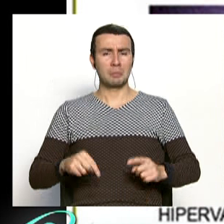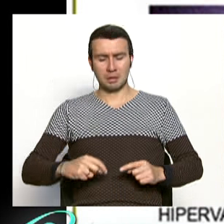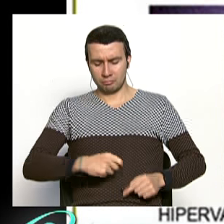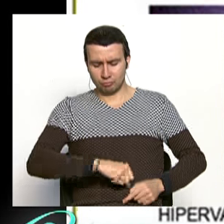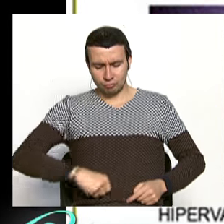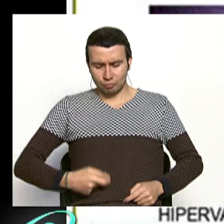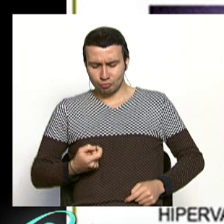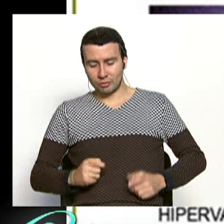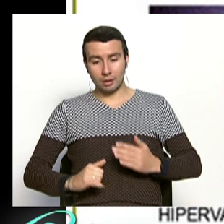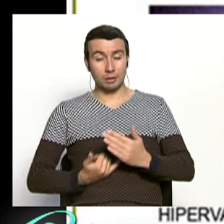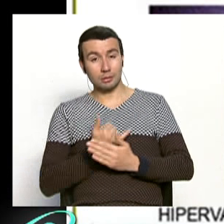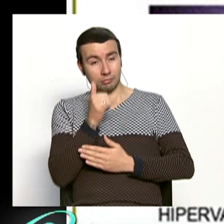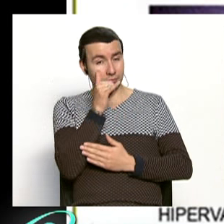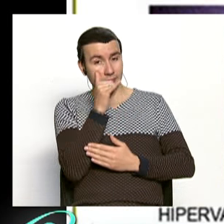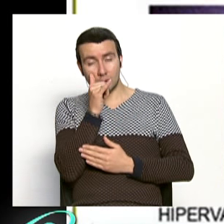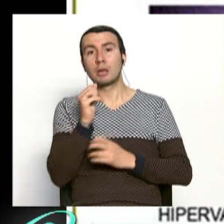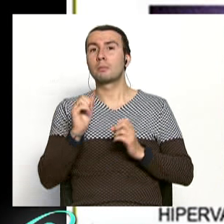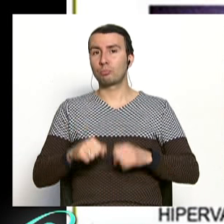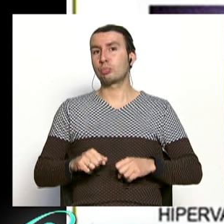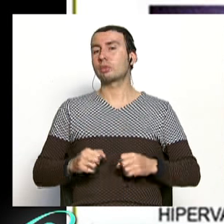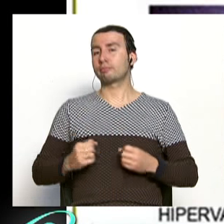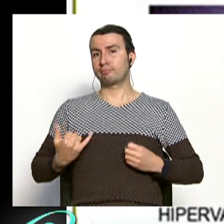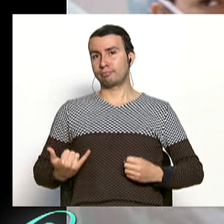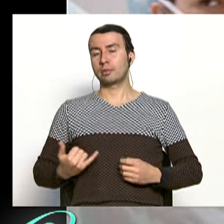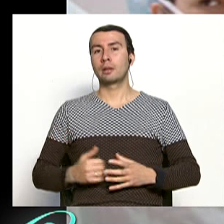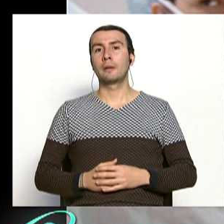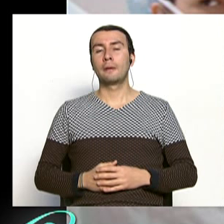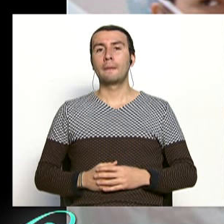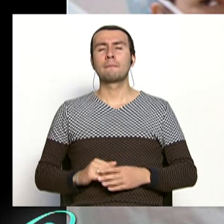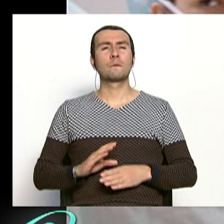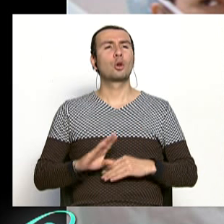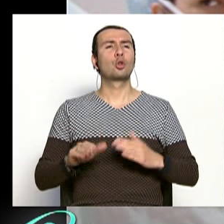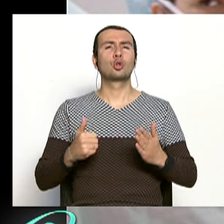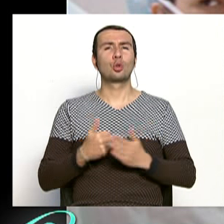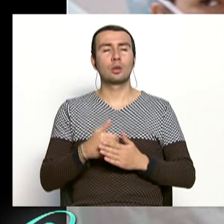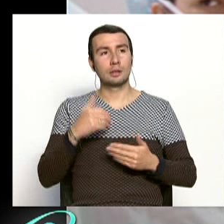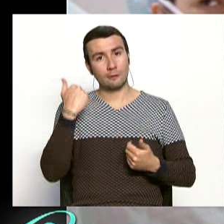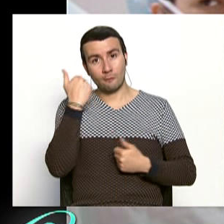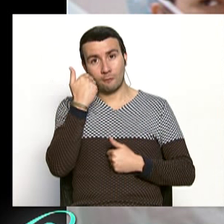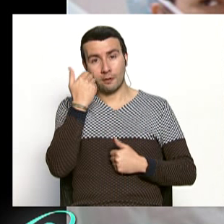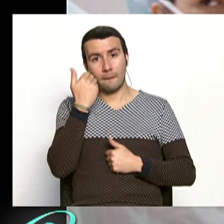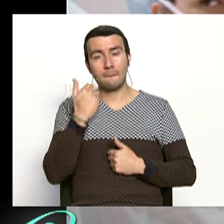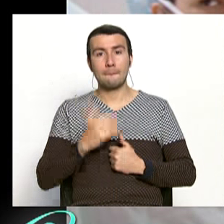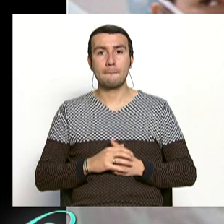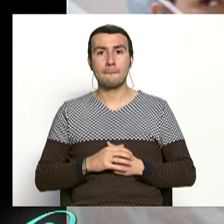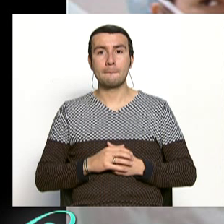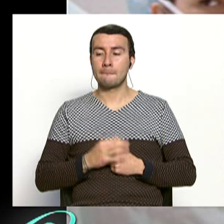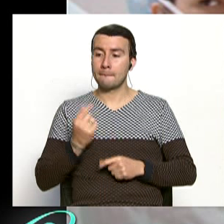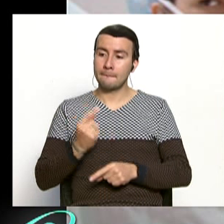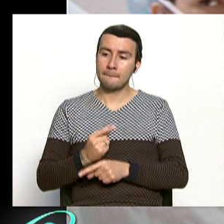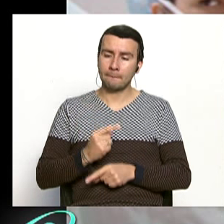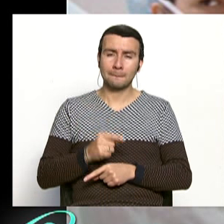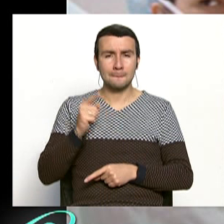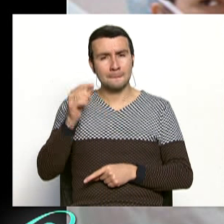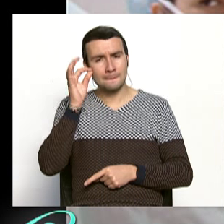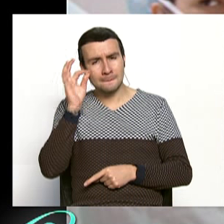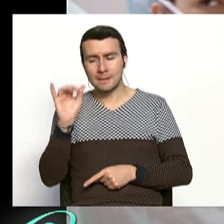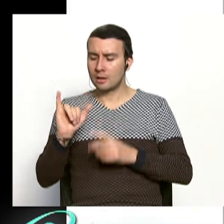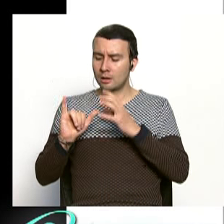benigna que es retirar el útero o la matriz todas las enfermedades que que se presentan en las trompas y en los